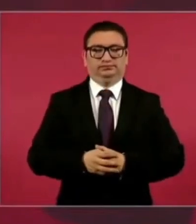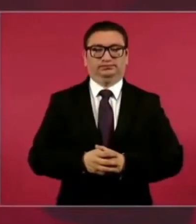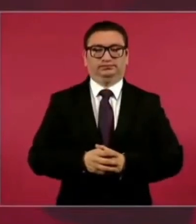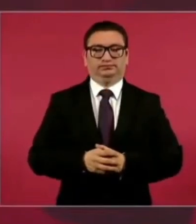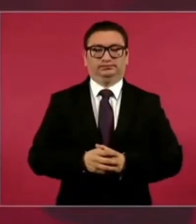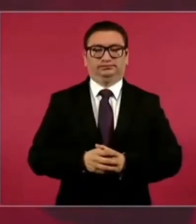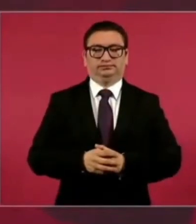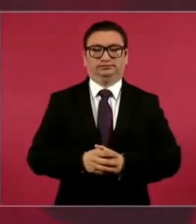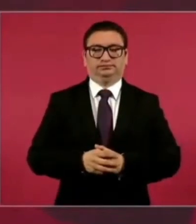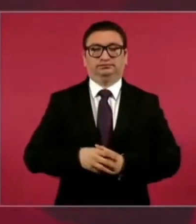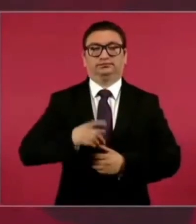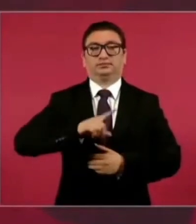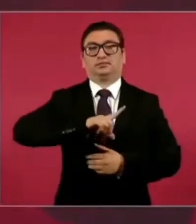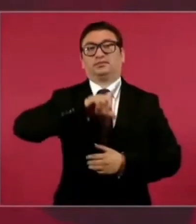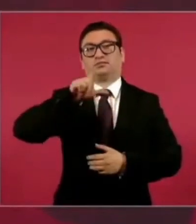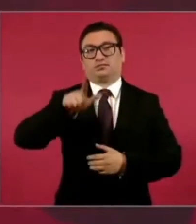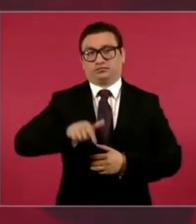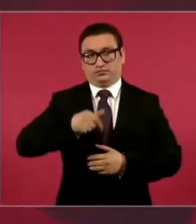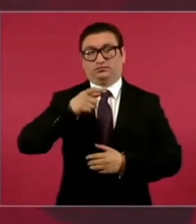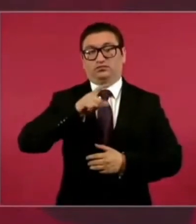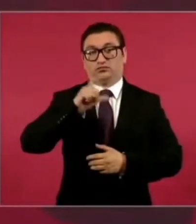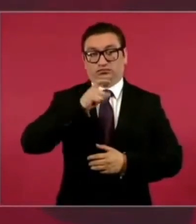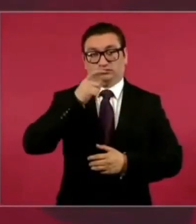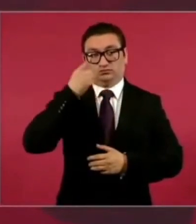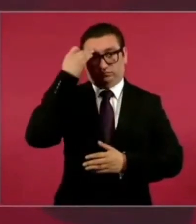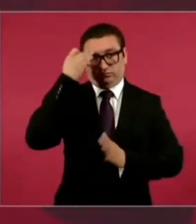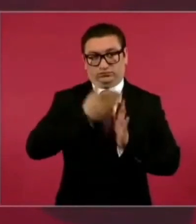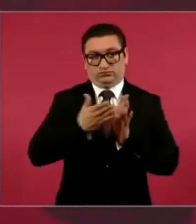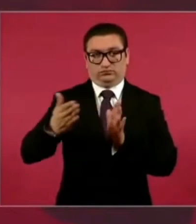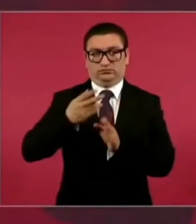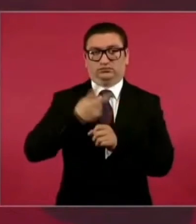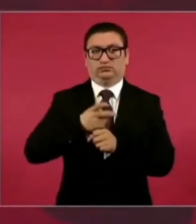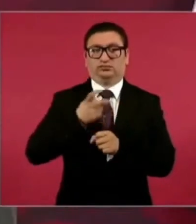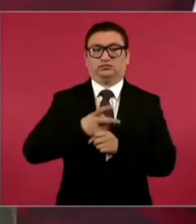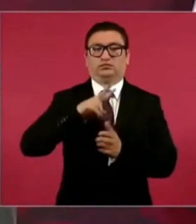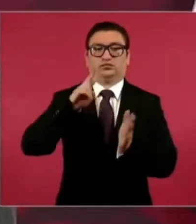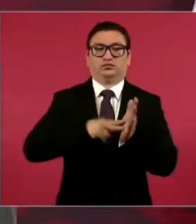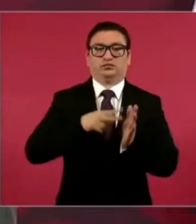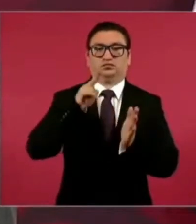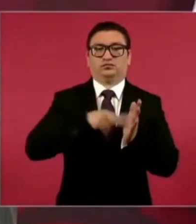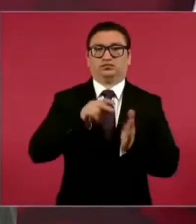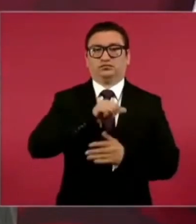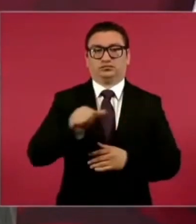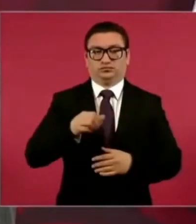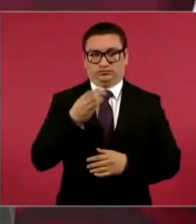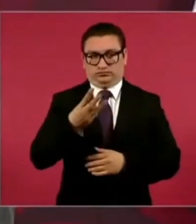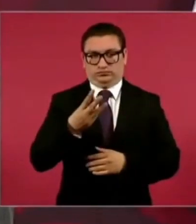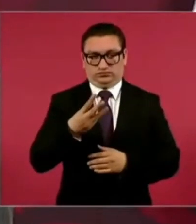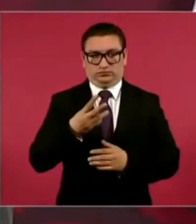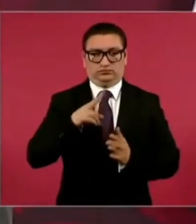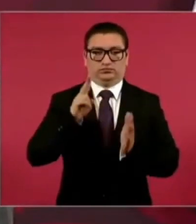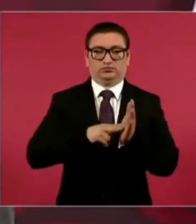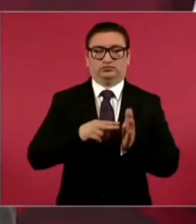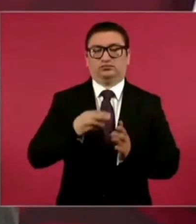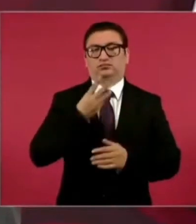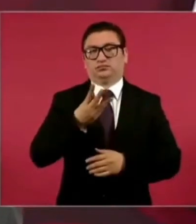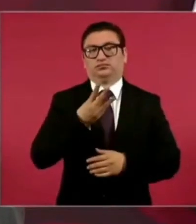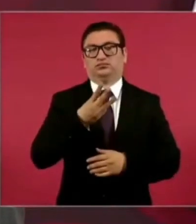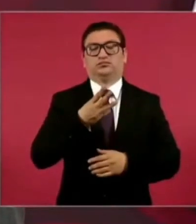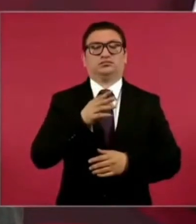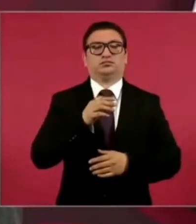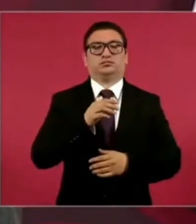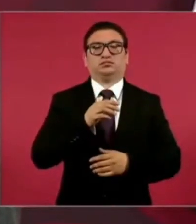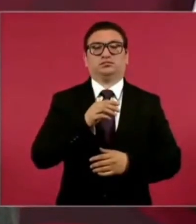Y ya para el segundo periodo, esto fue de 2000 a 2003, de 2003